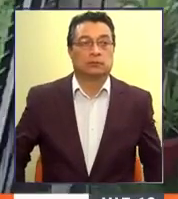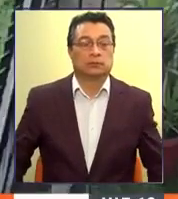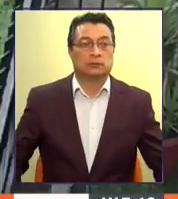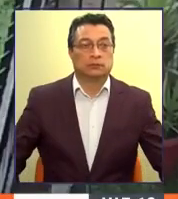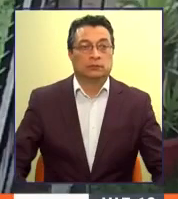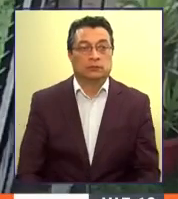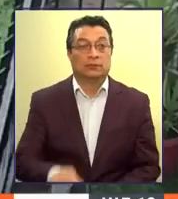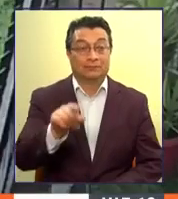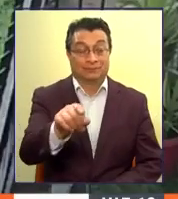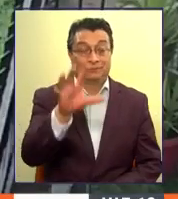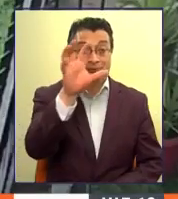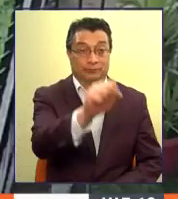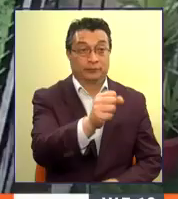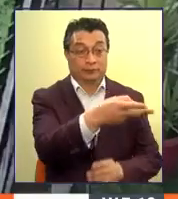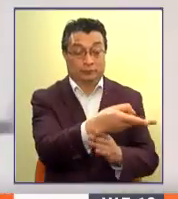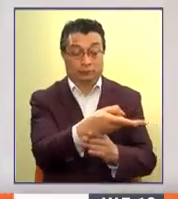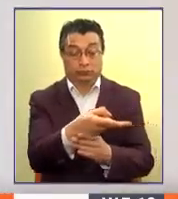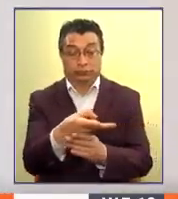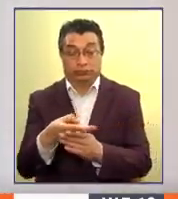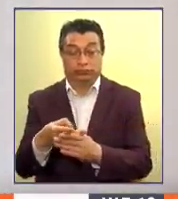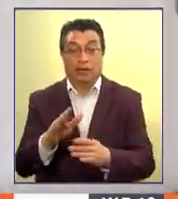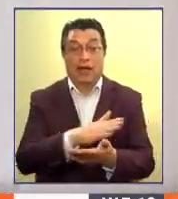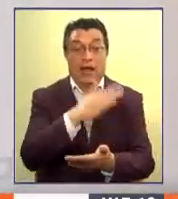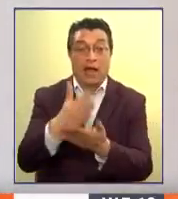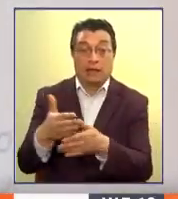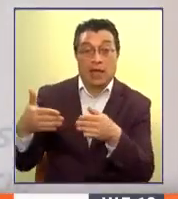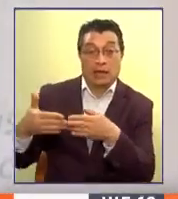Él la arrastraba, la llevaba hasta allá, hasta la esquina.